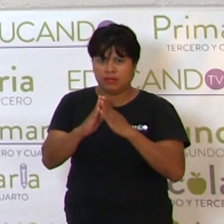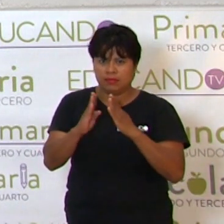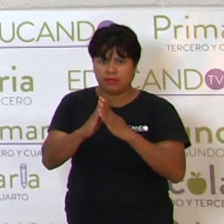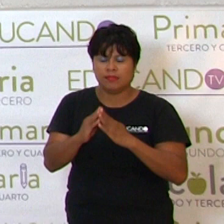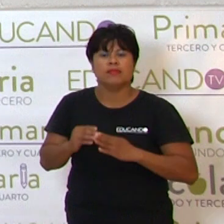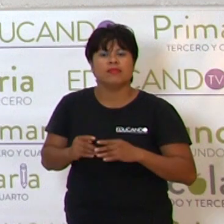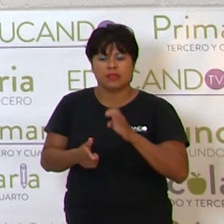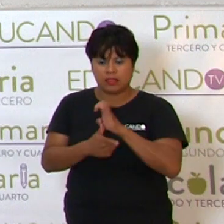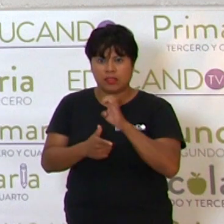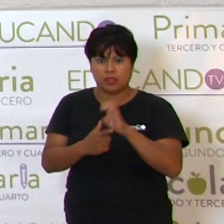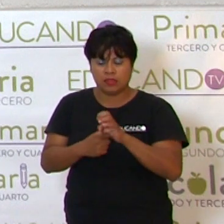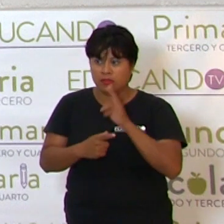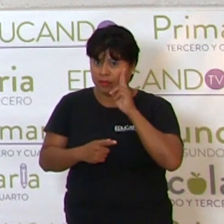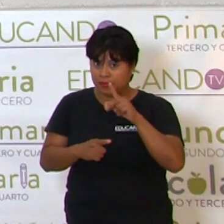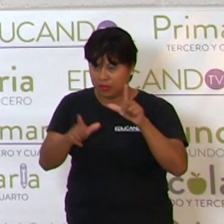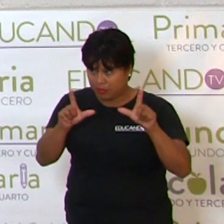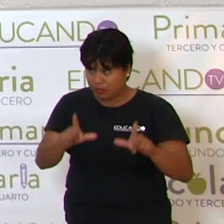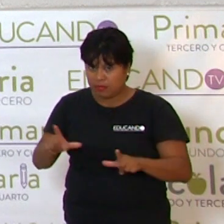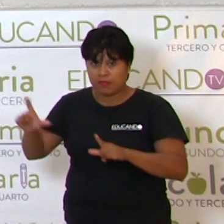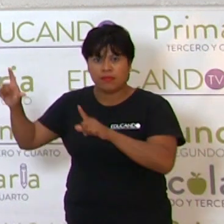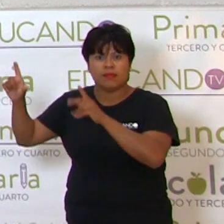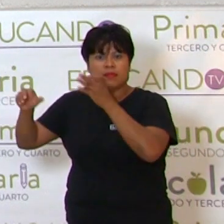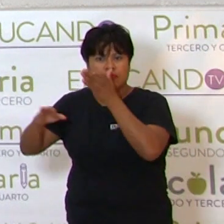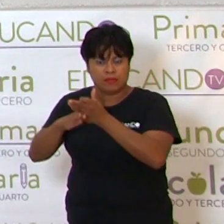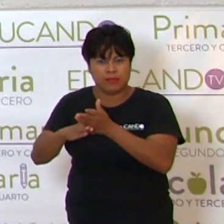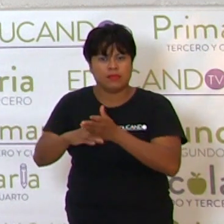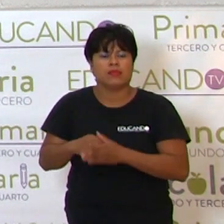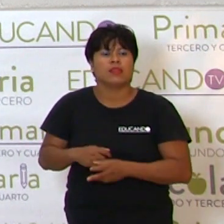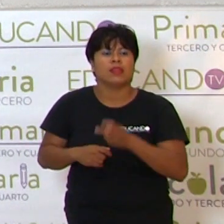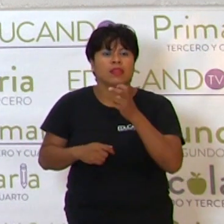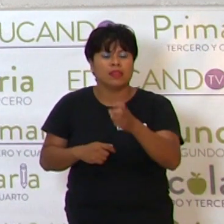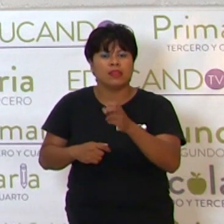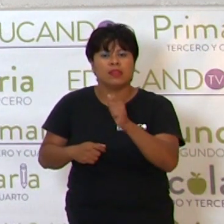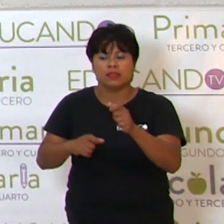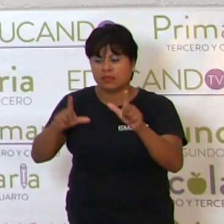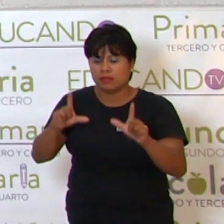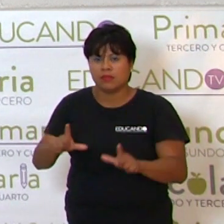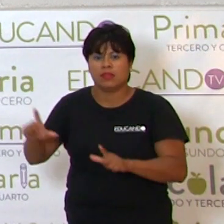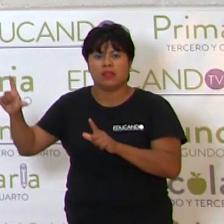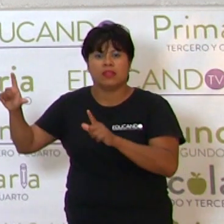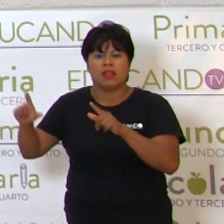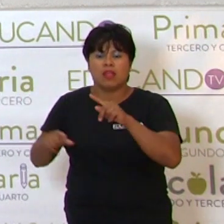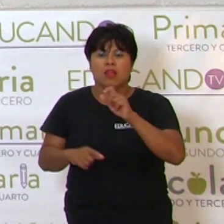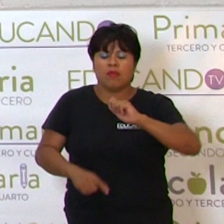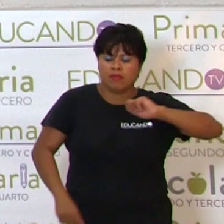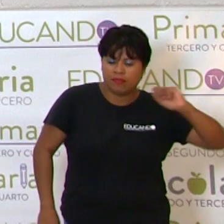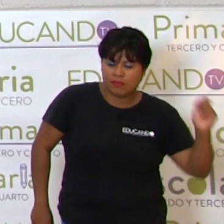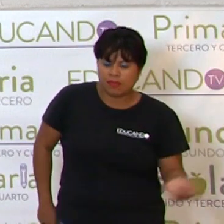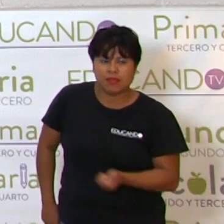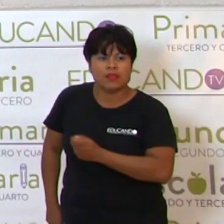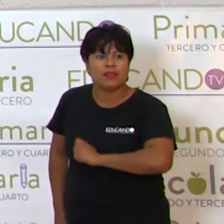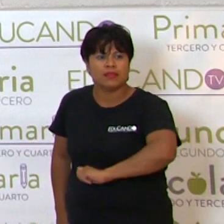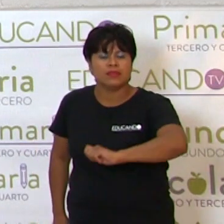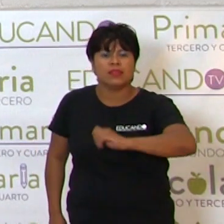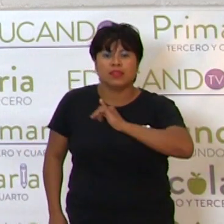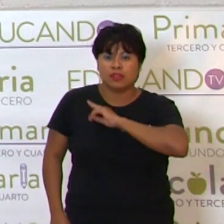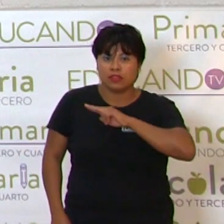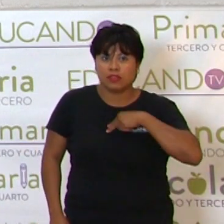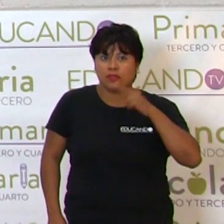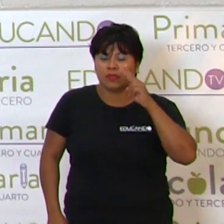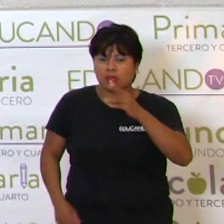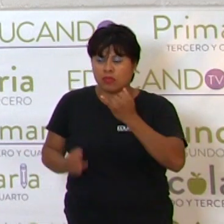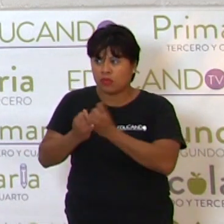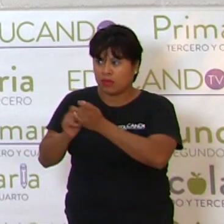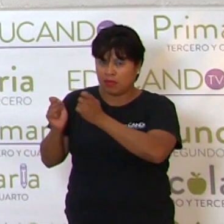Entonces, vamos a ver esta imagen en pantalla, el cual es la imagen de un tenista y vamos a tratar de